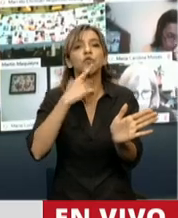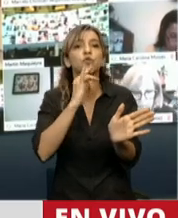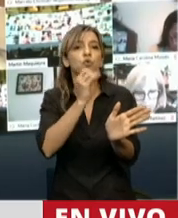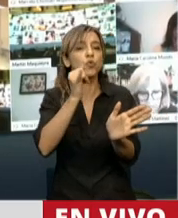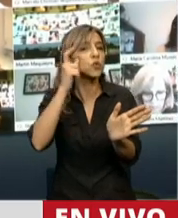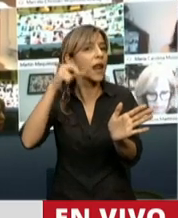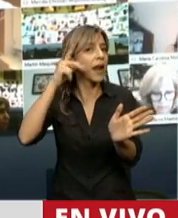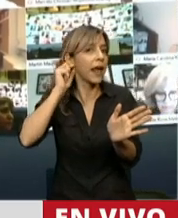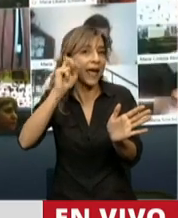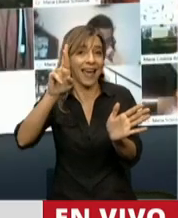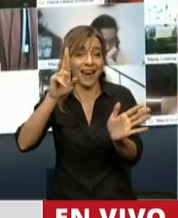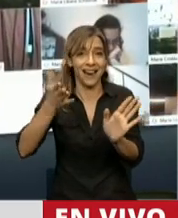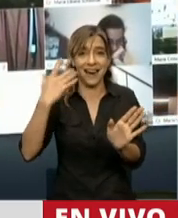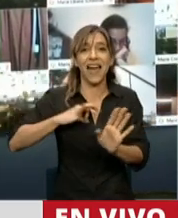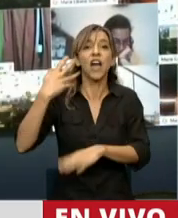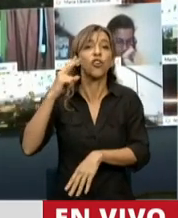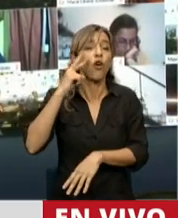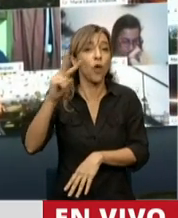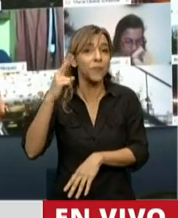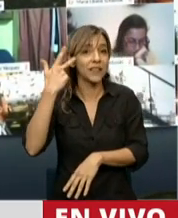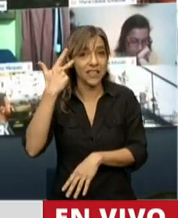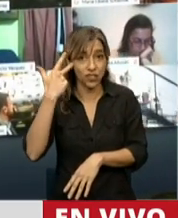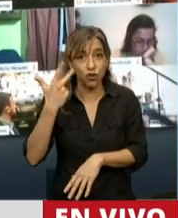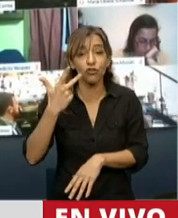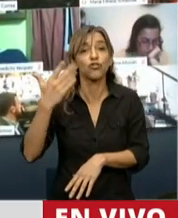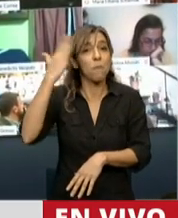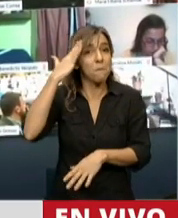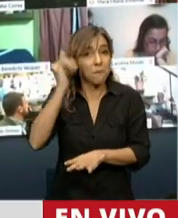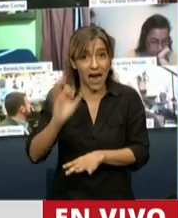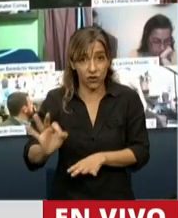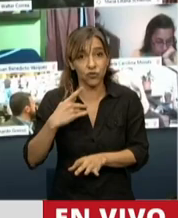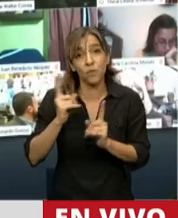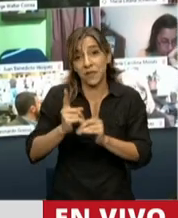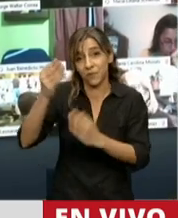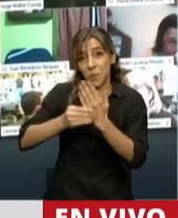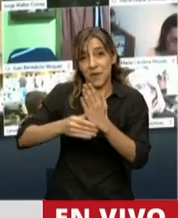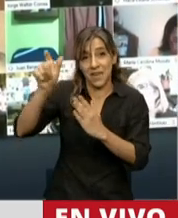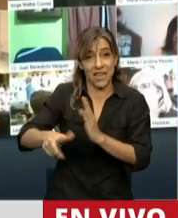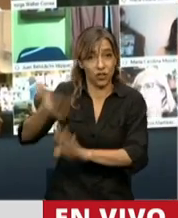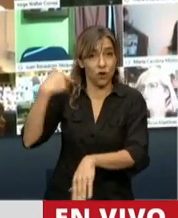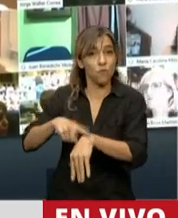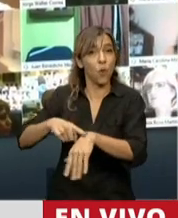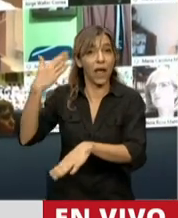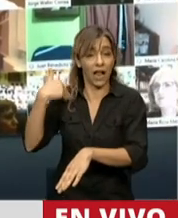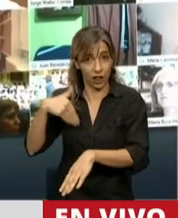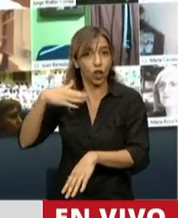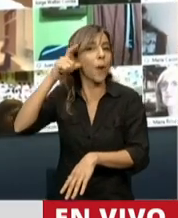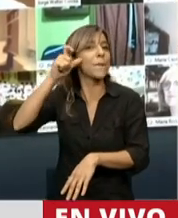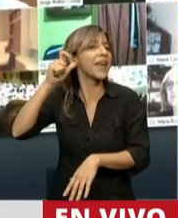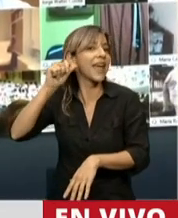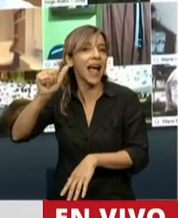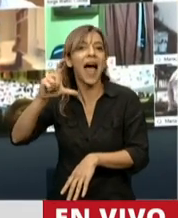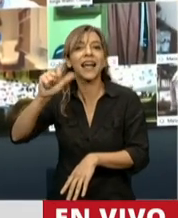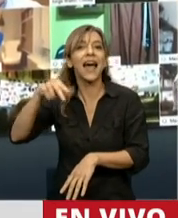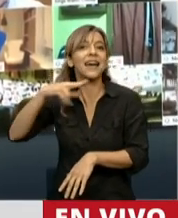de marzo del 2018. Sturzenegger que fue Vice Ministro del Megacanje, que generó la crisis que hubo que reestructurar en el 2005 y ahora la